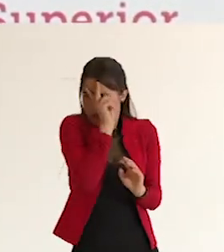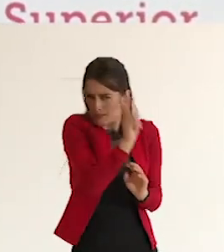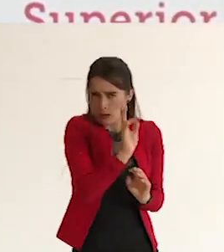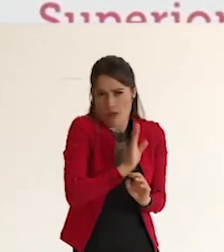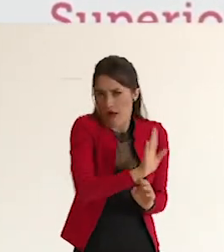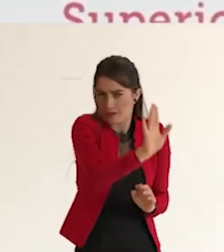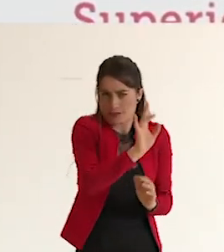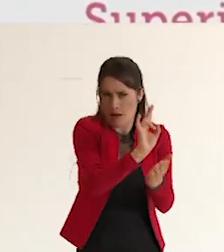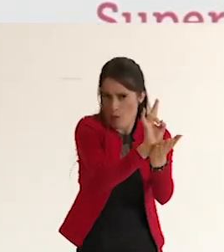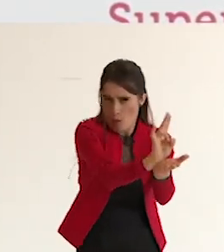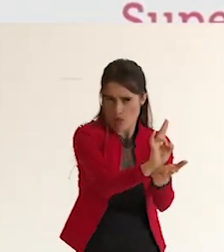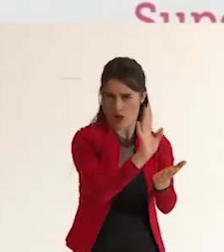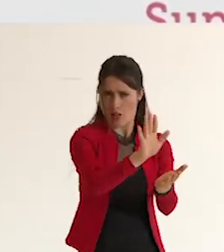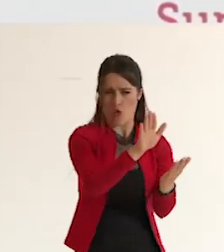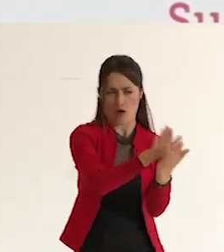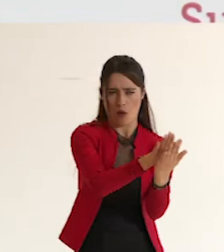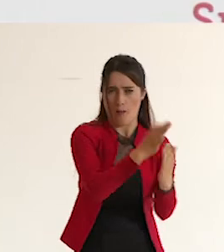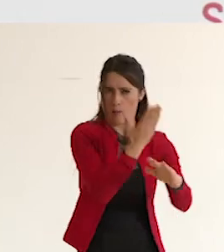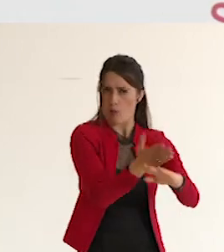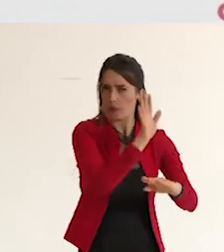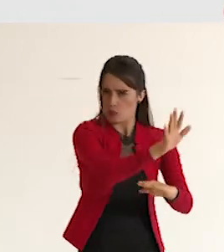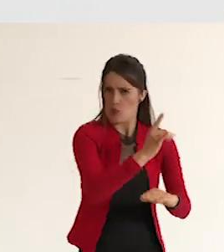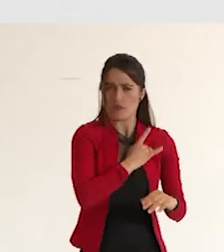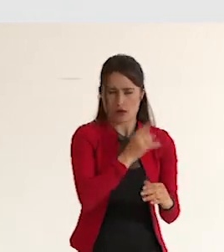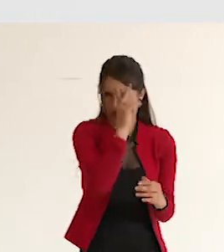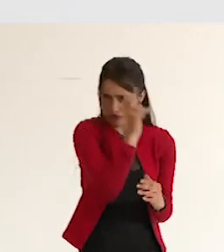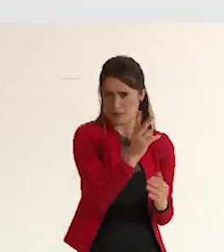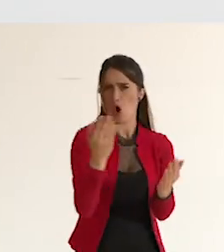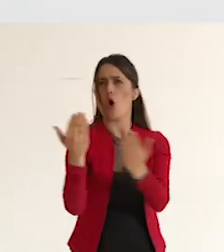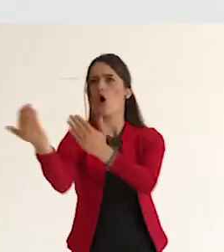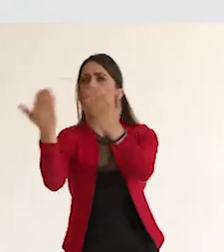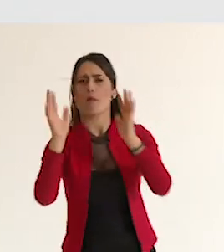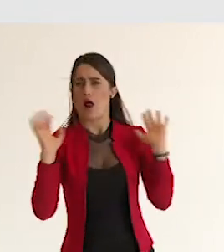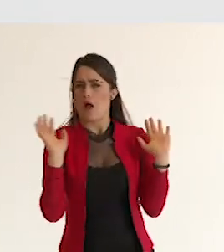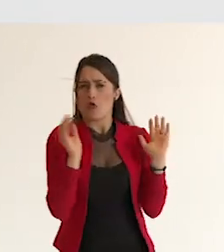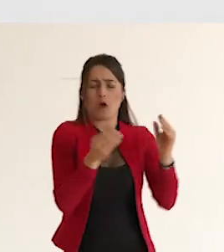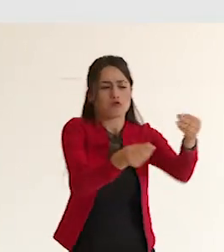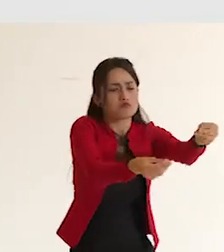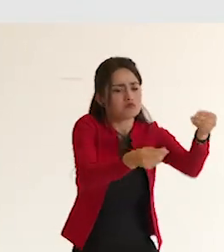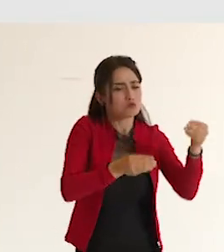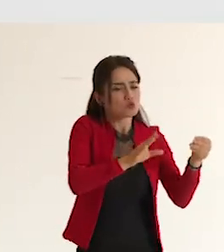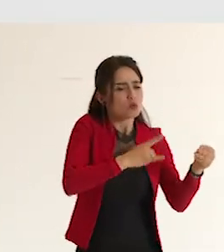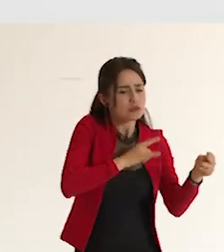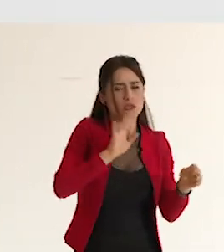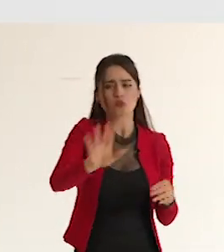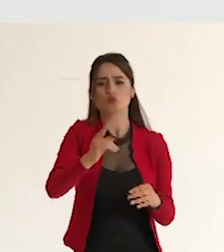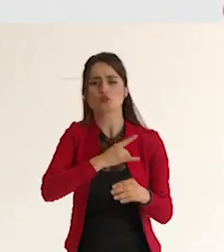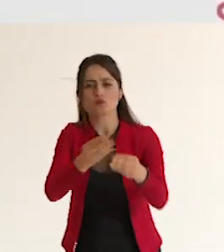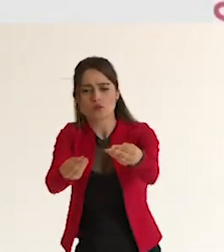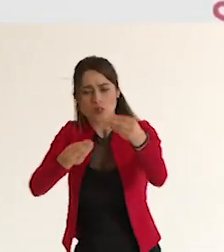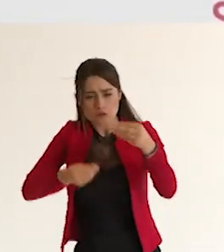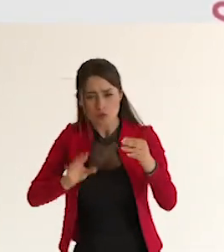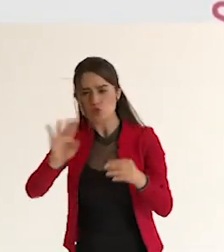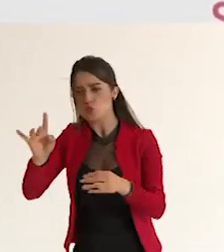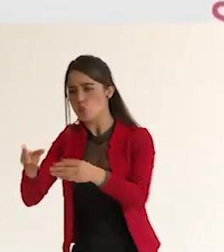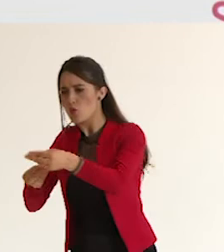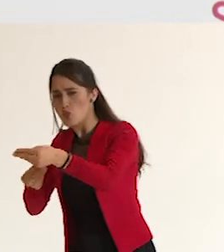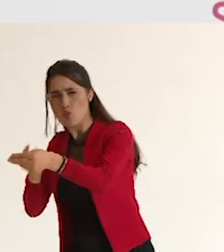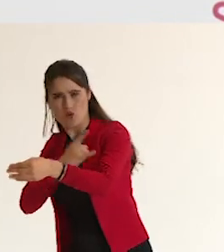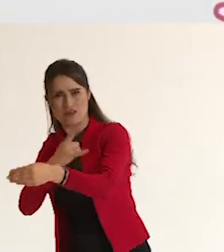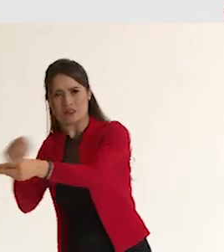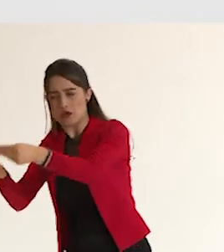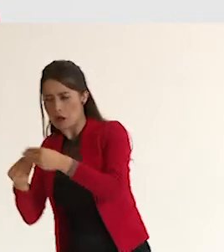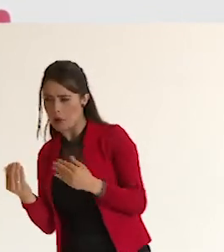de entender muy bien cuál es la propuesta cuál es la oferta de cada universidad para que a partir de ahí lo que recojamos sea